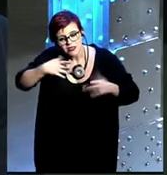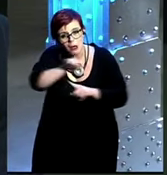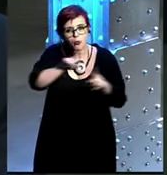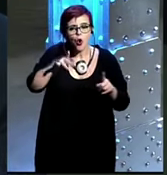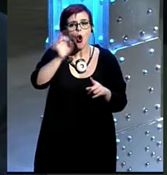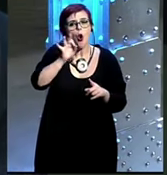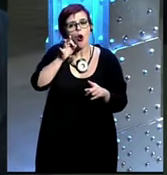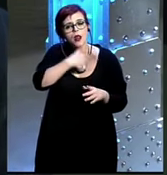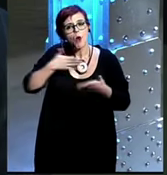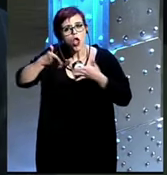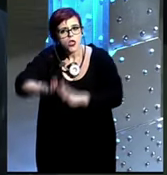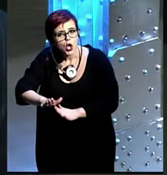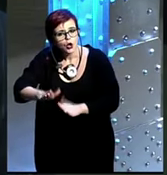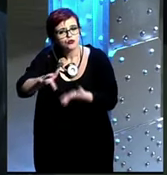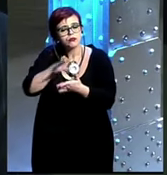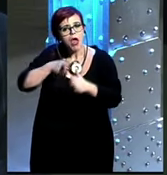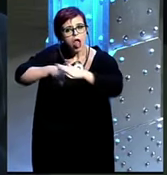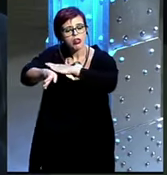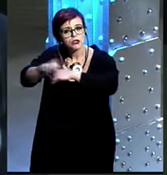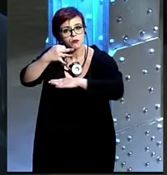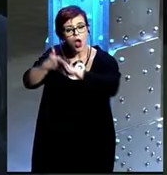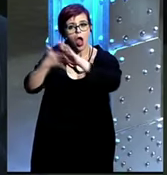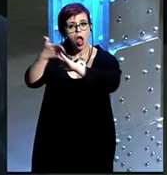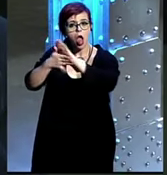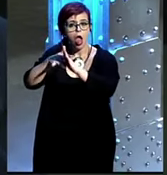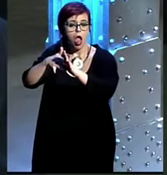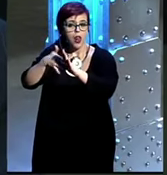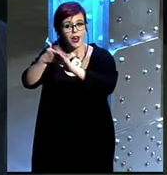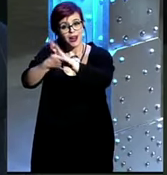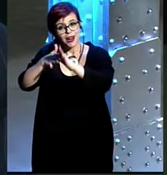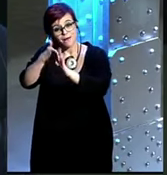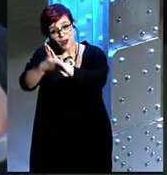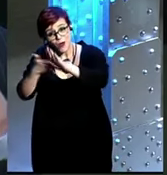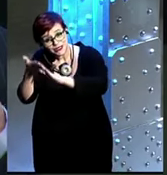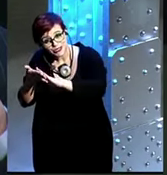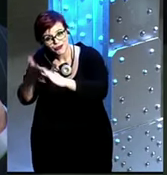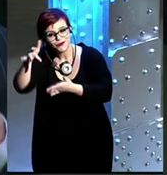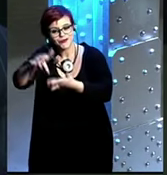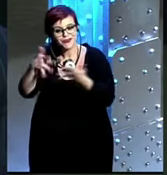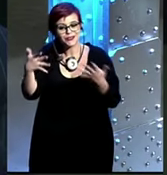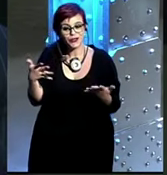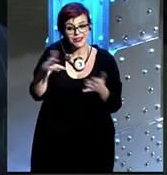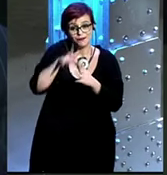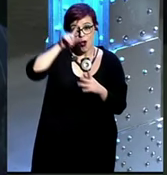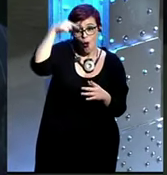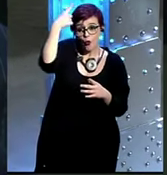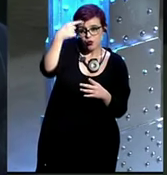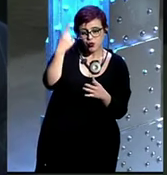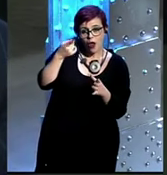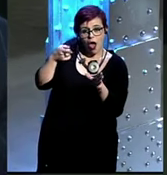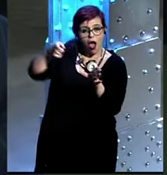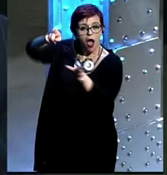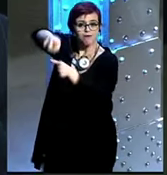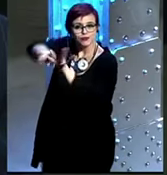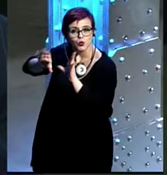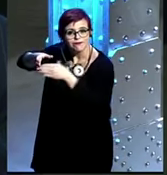tenga acceso al mundo de el lenguaje de sordos, del lenguaje de señas, de manera que pueda participar en esta cultura, en el lenguaje de